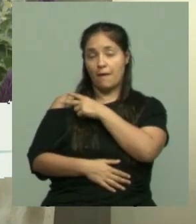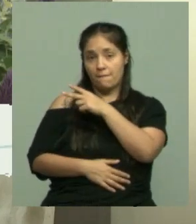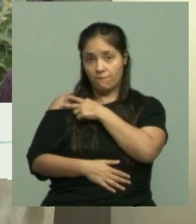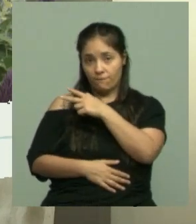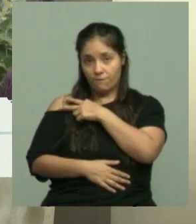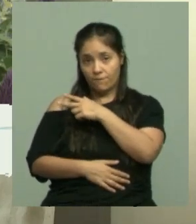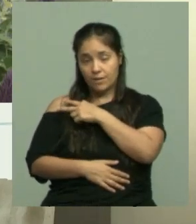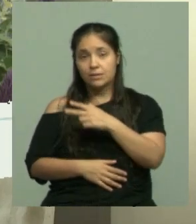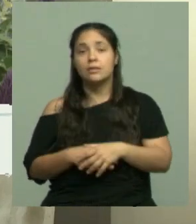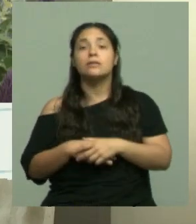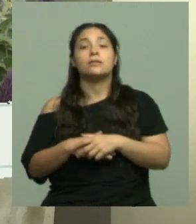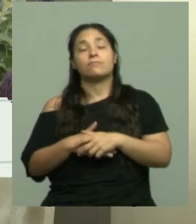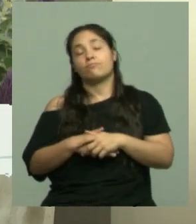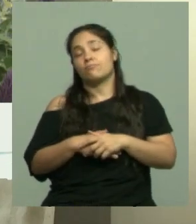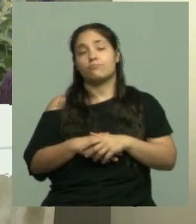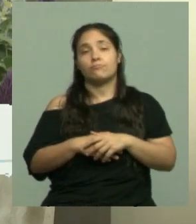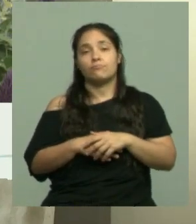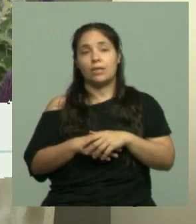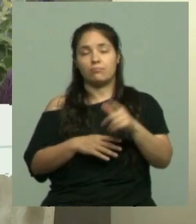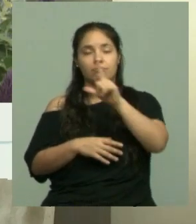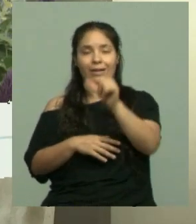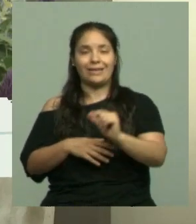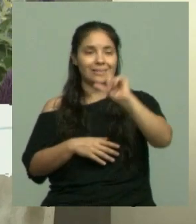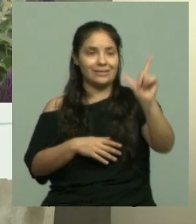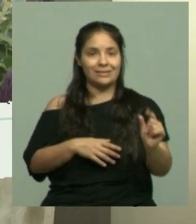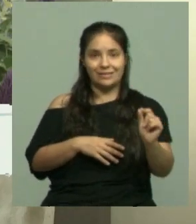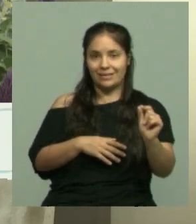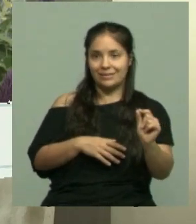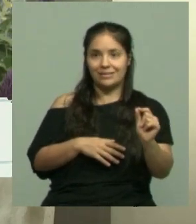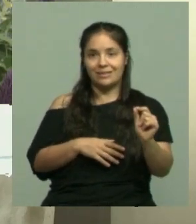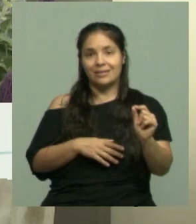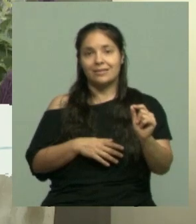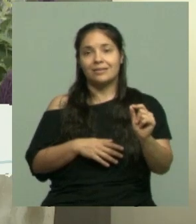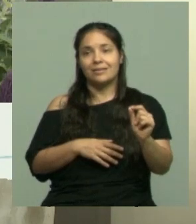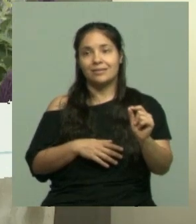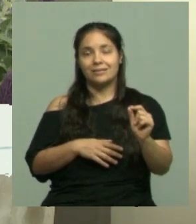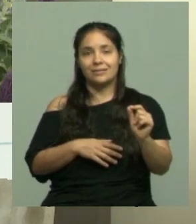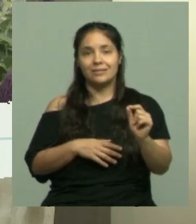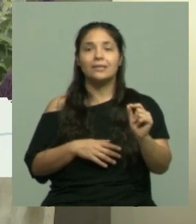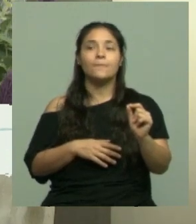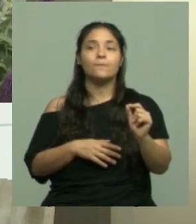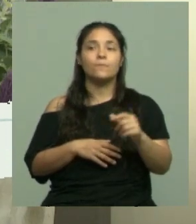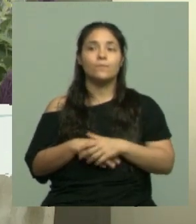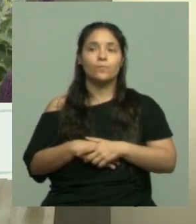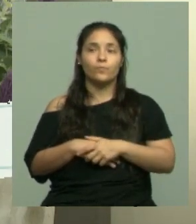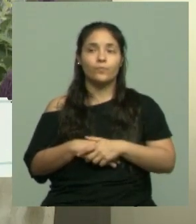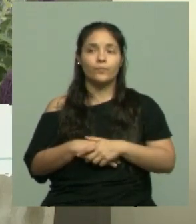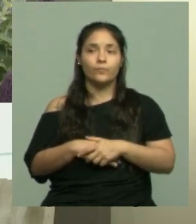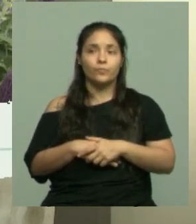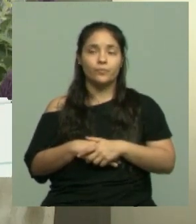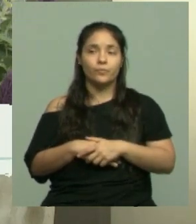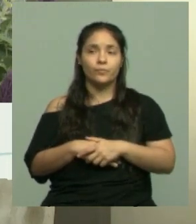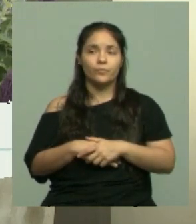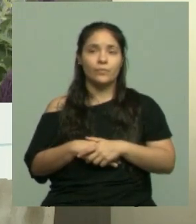a los organismos internacionales, cediendo por ahí hasta parte de decisión para buscar un